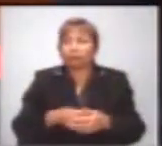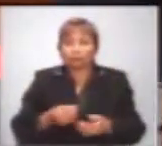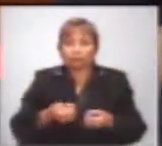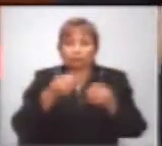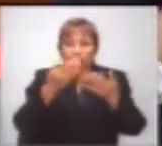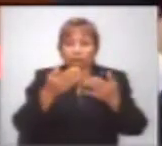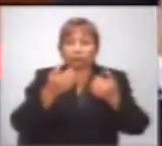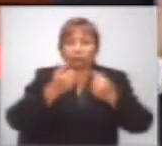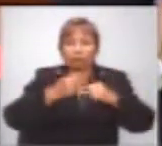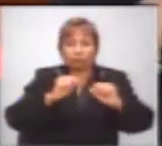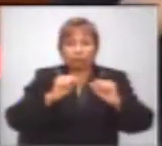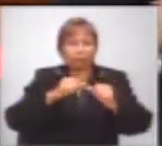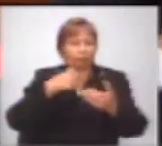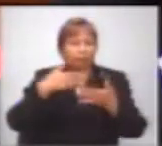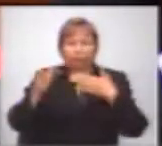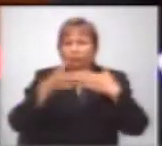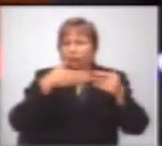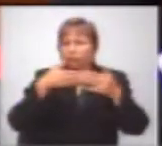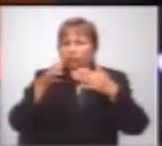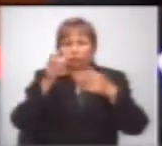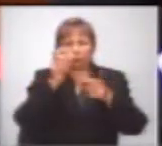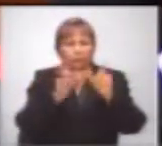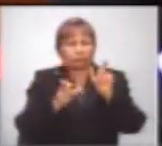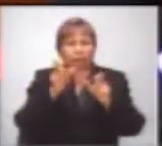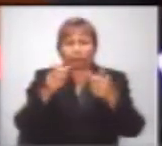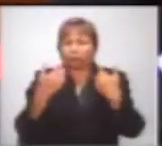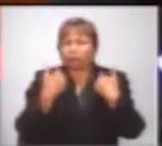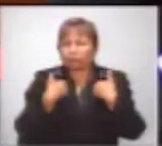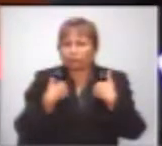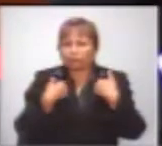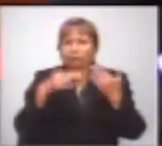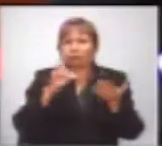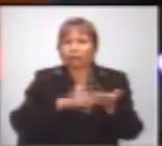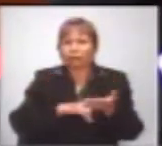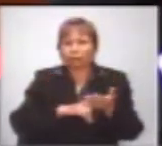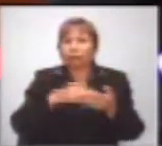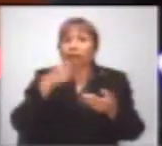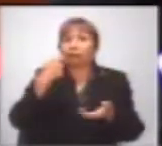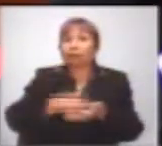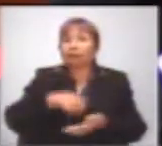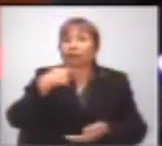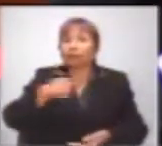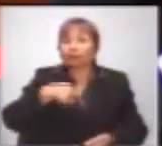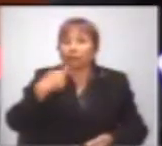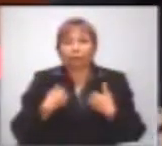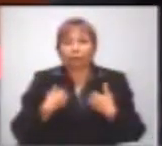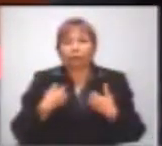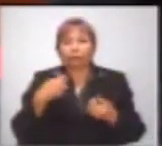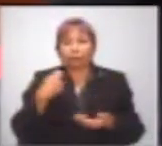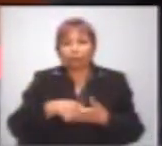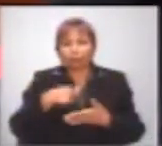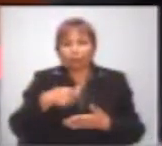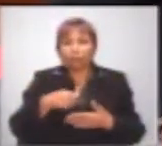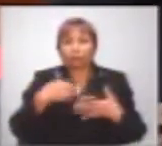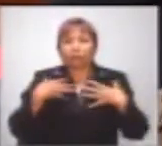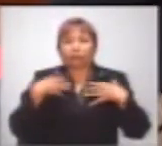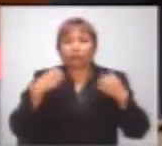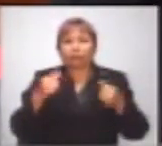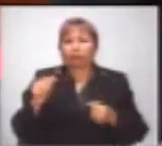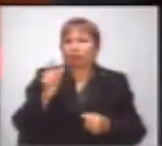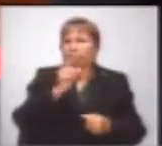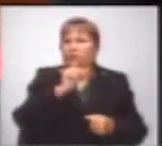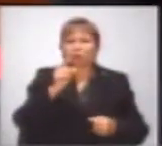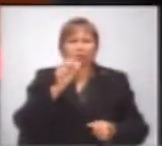la posibilidad a cualquier ciudadano que tenga un seguro, pero que pague lo que tenga que pagar por la salud. Que no sea